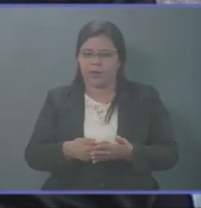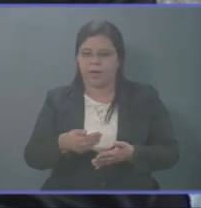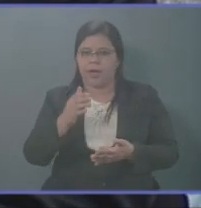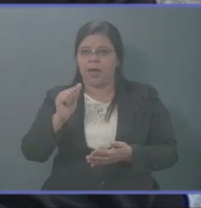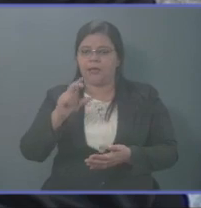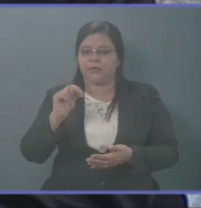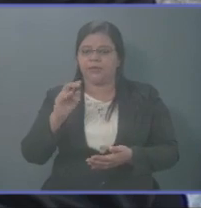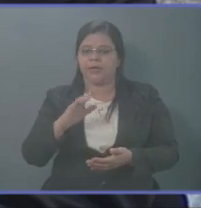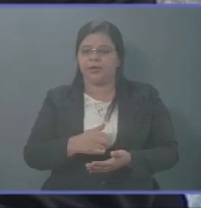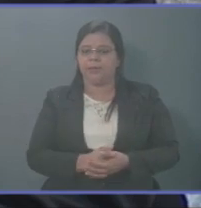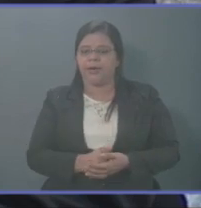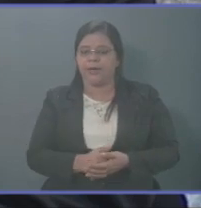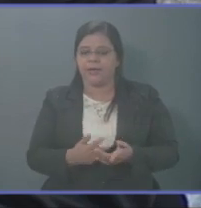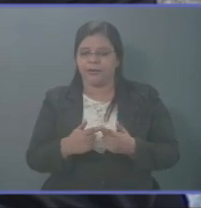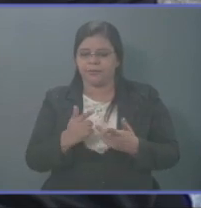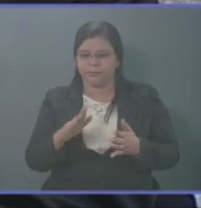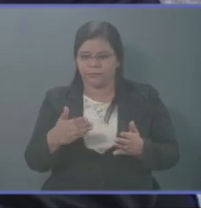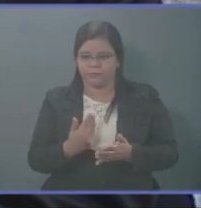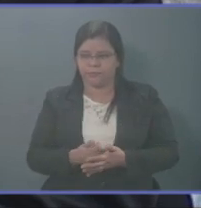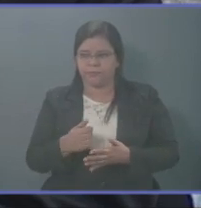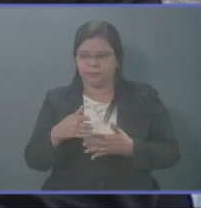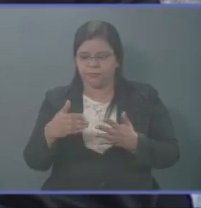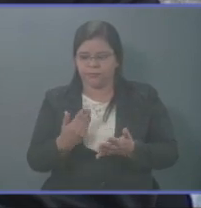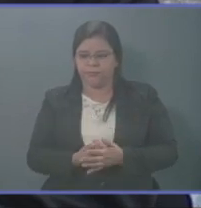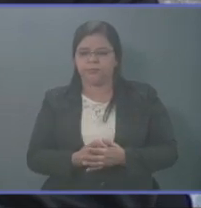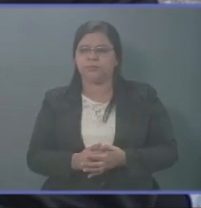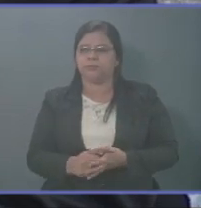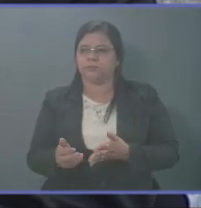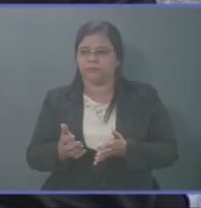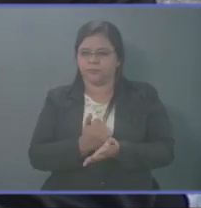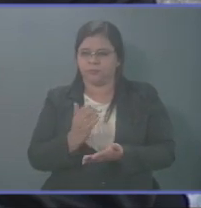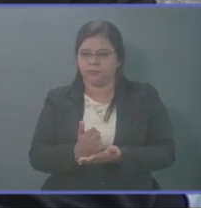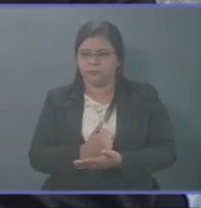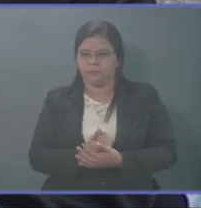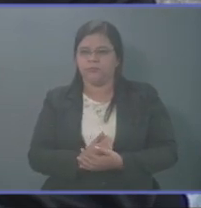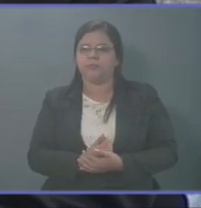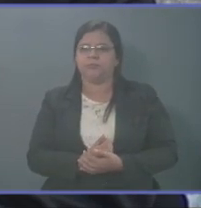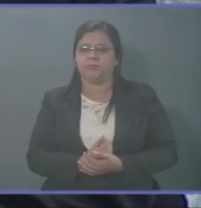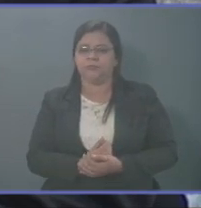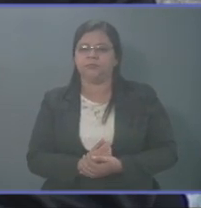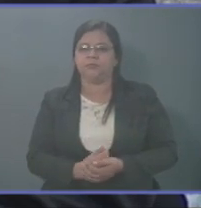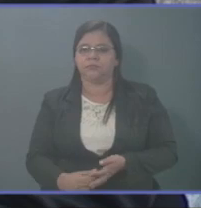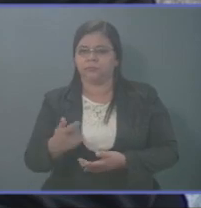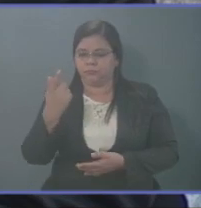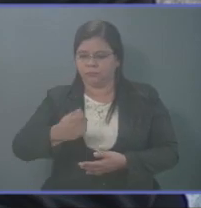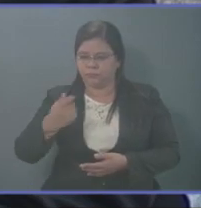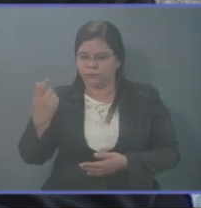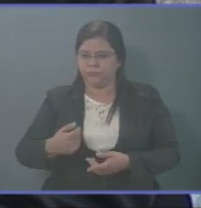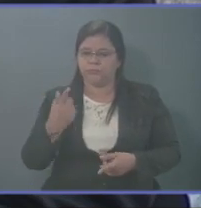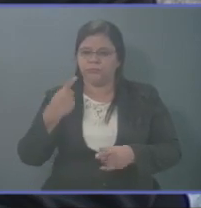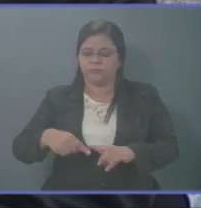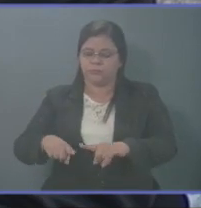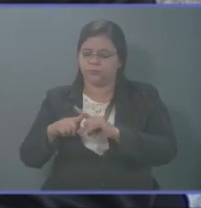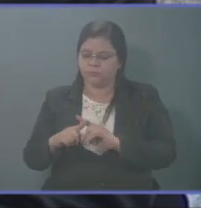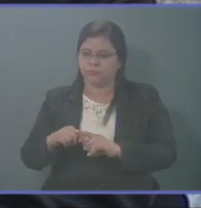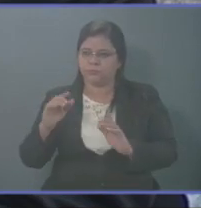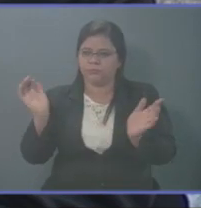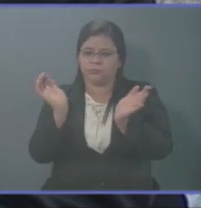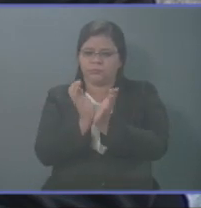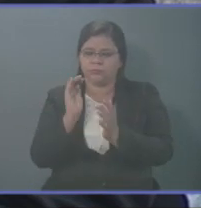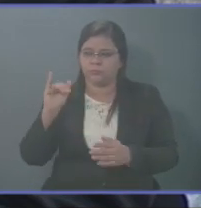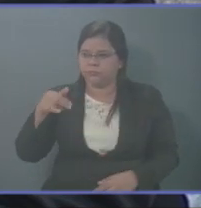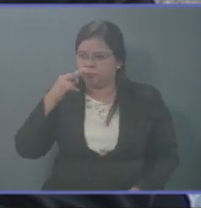cuenta del impuesto sobre la renta correspondiente a los periodos mensuales de abril, mayo y junio